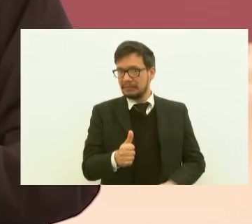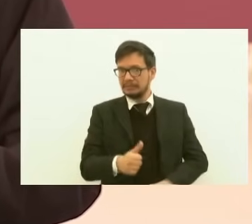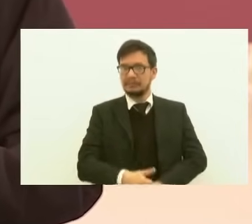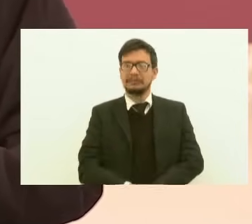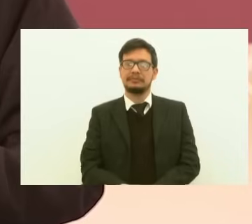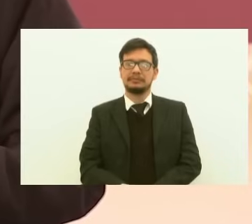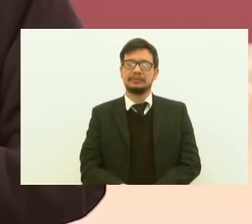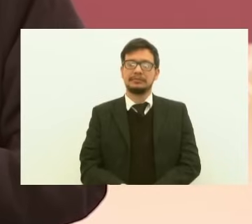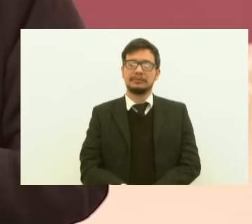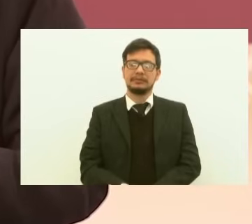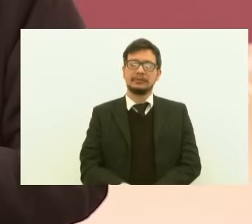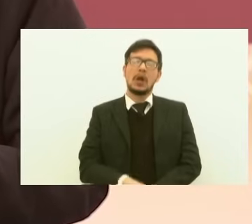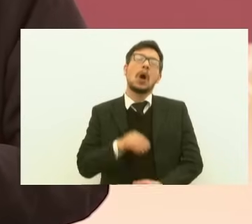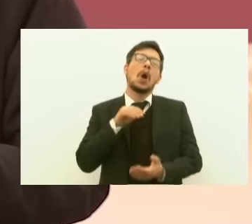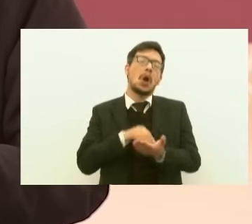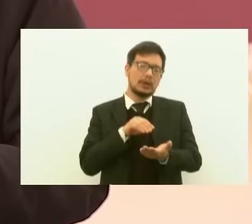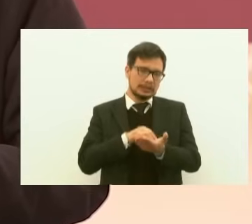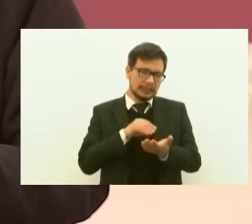la práctica